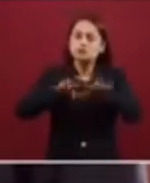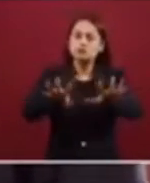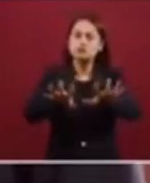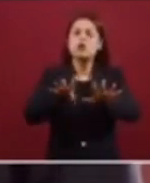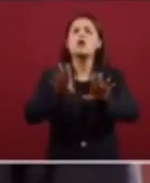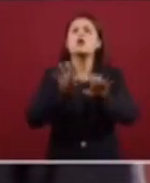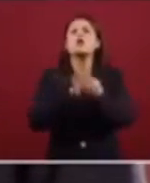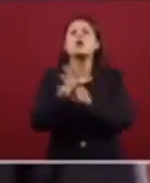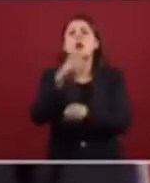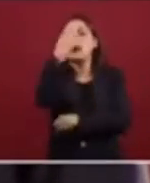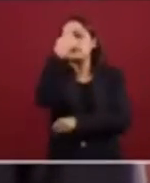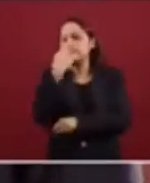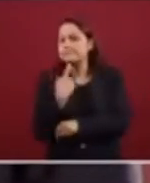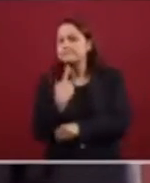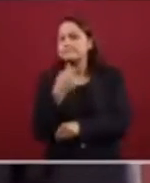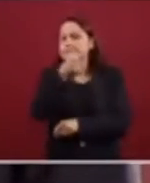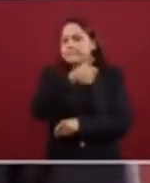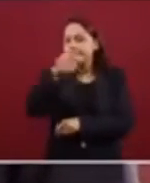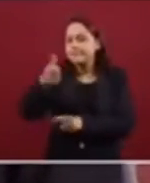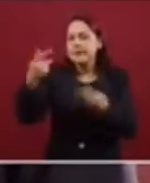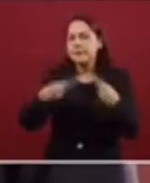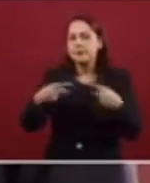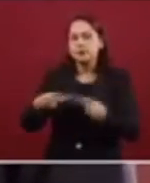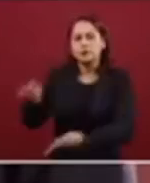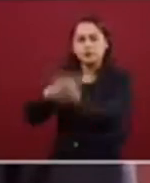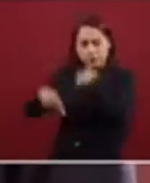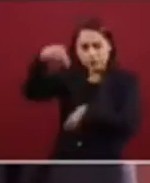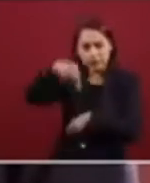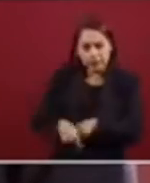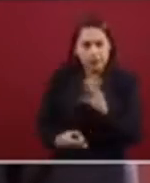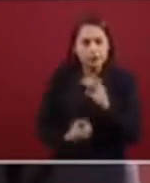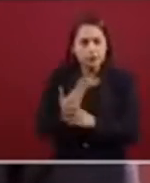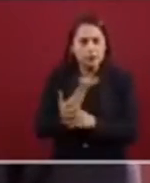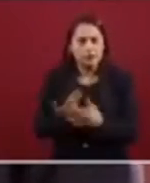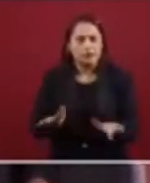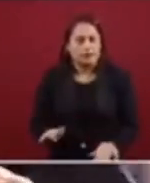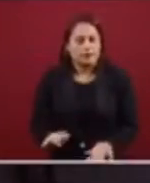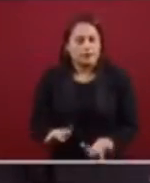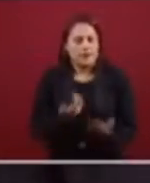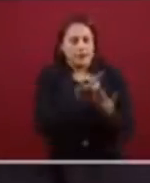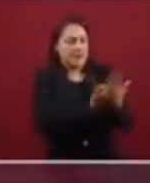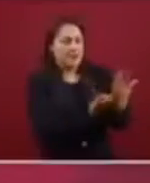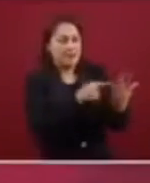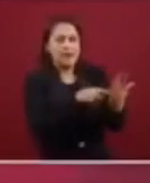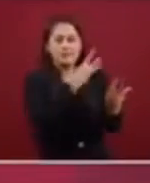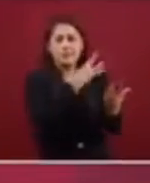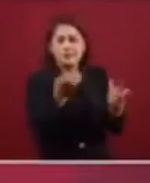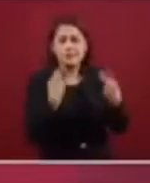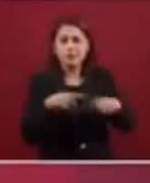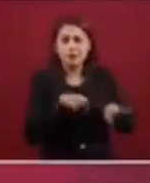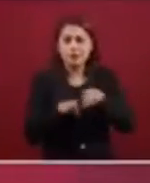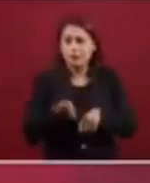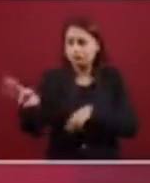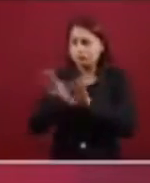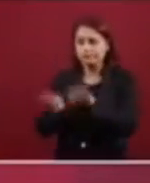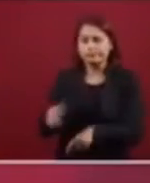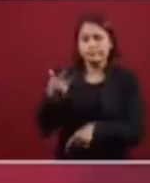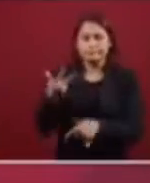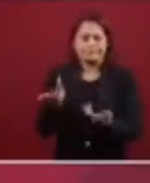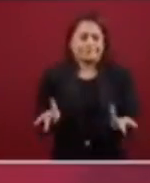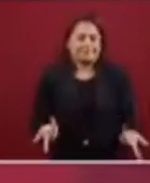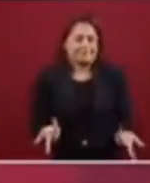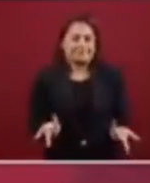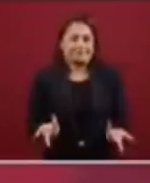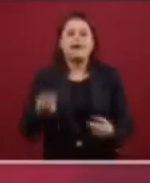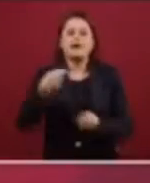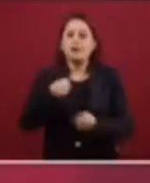una de las personas que ha llegado. No son muchas para una plantilla de 300. Entonces, yo todavía estoy en la preparación, en la